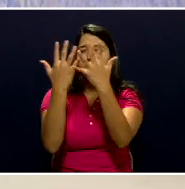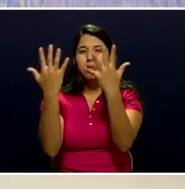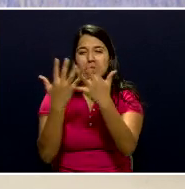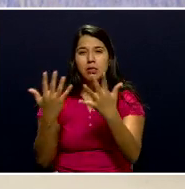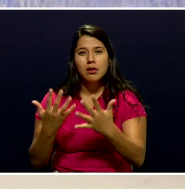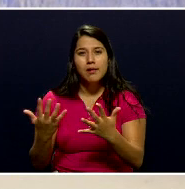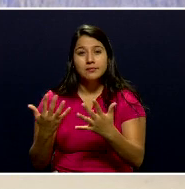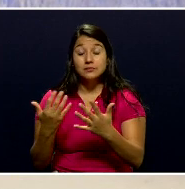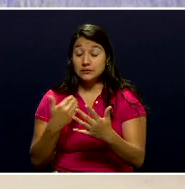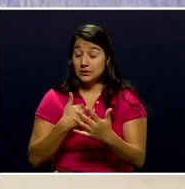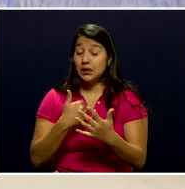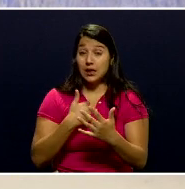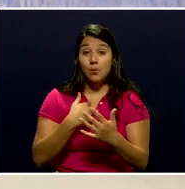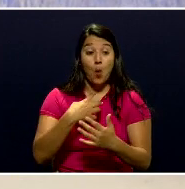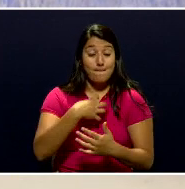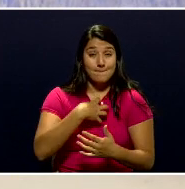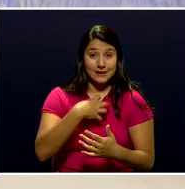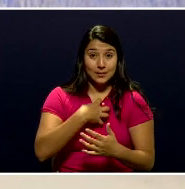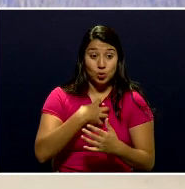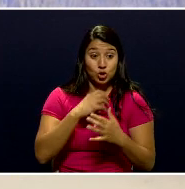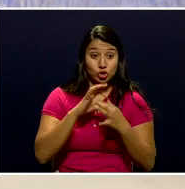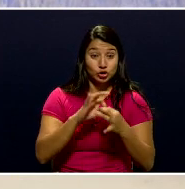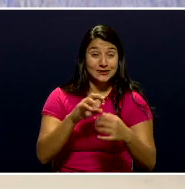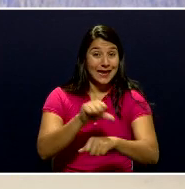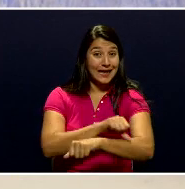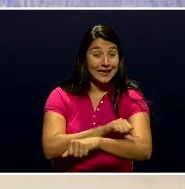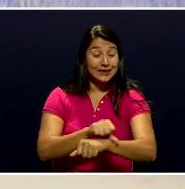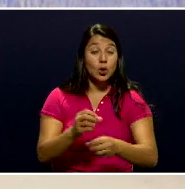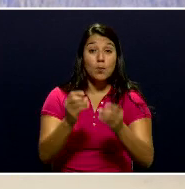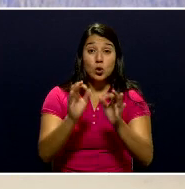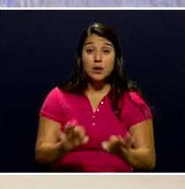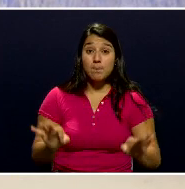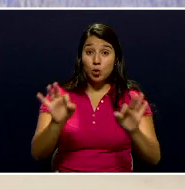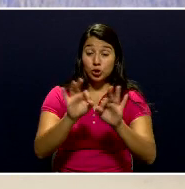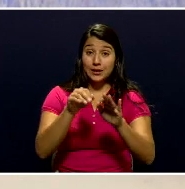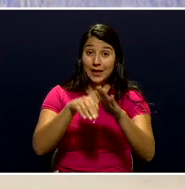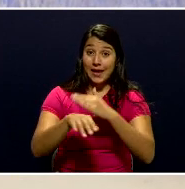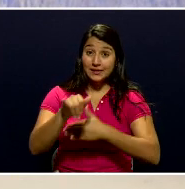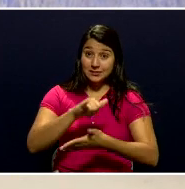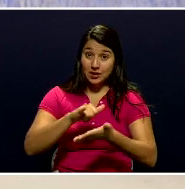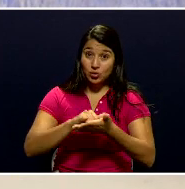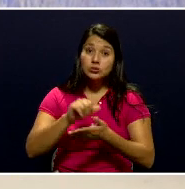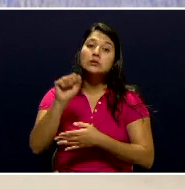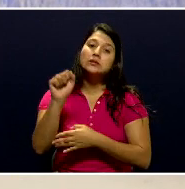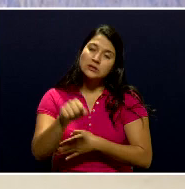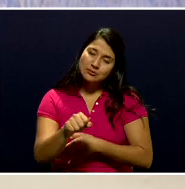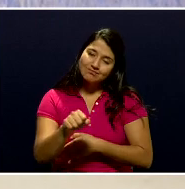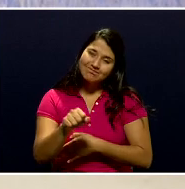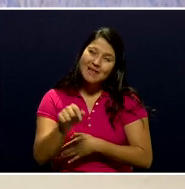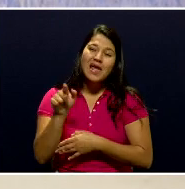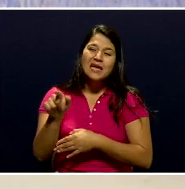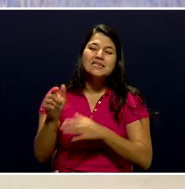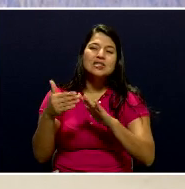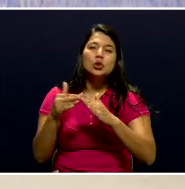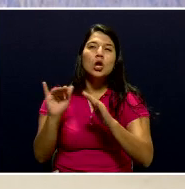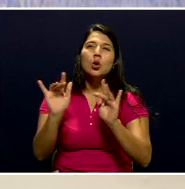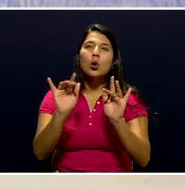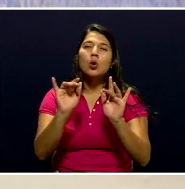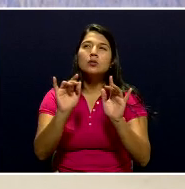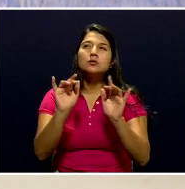arquitectónico importante en ese San José, que sí, que nunca ha sido una ciudad muy rica y que